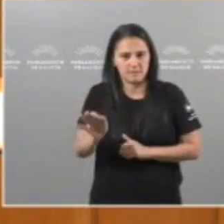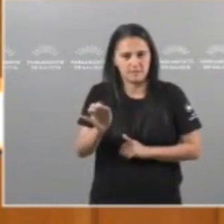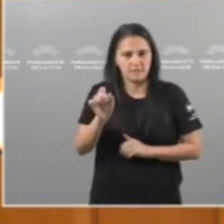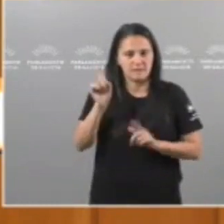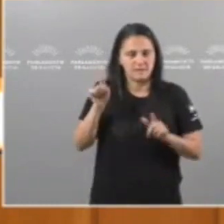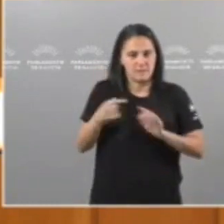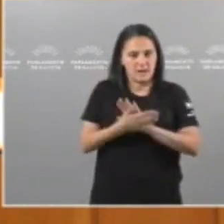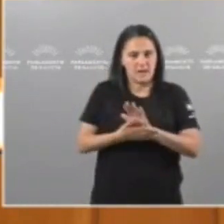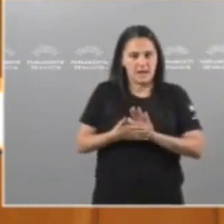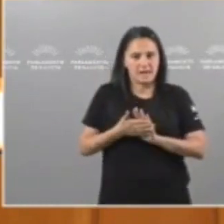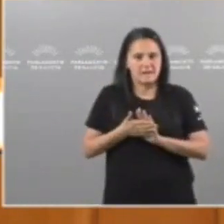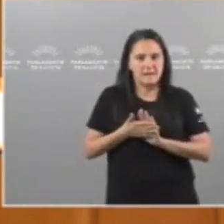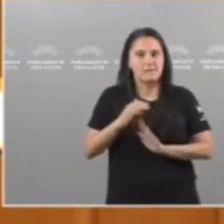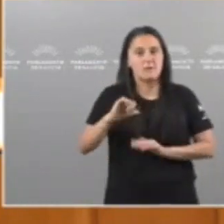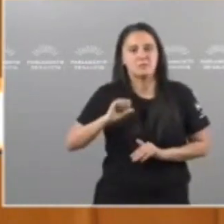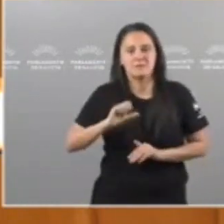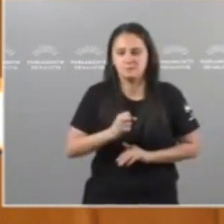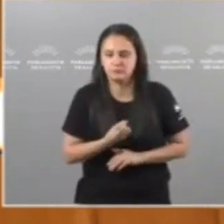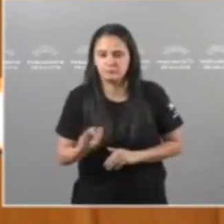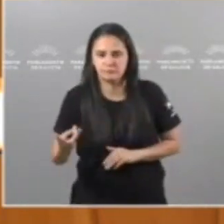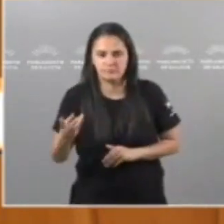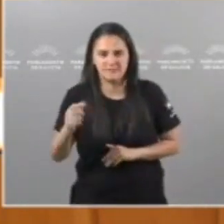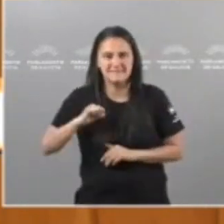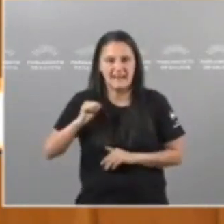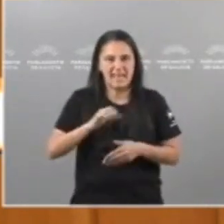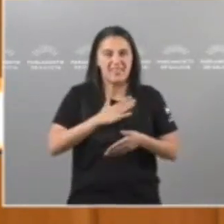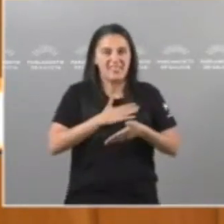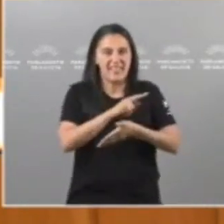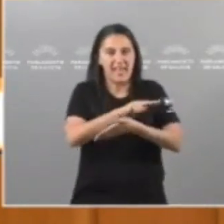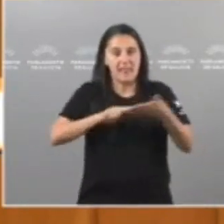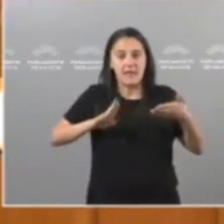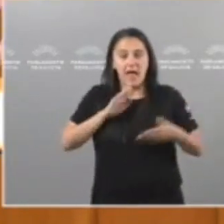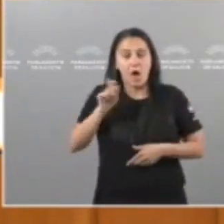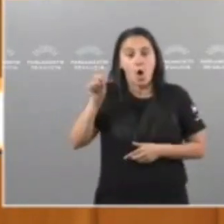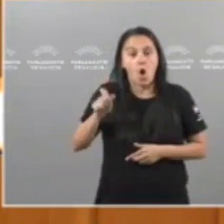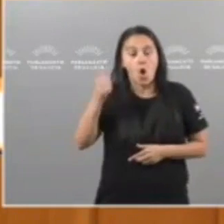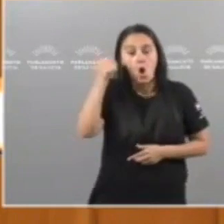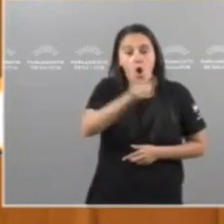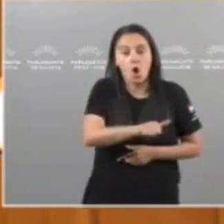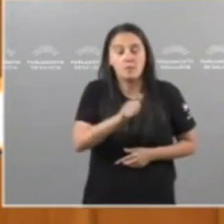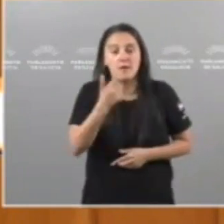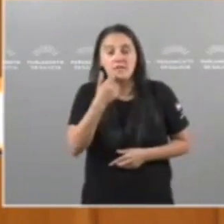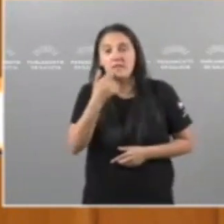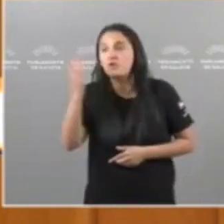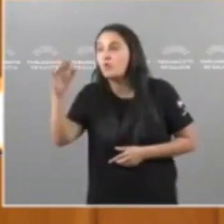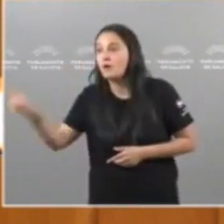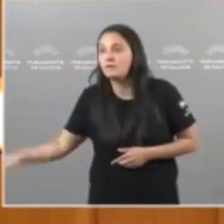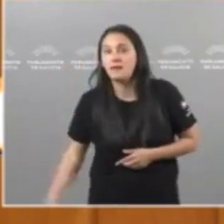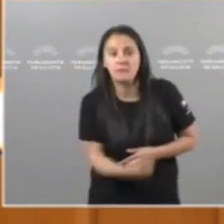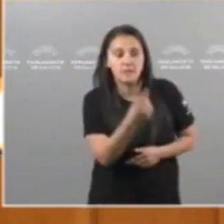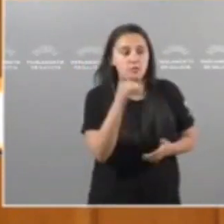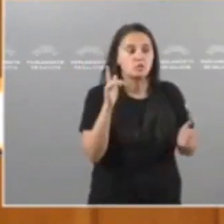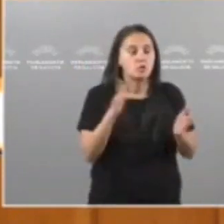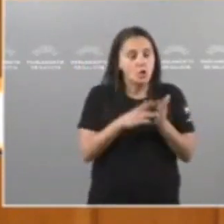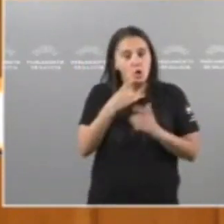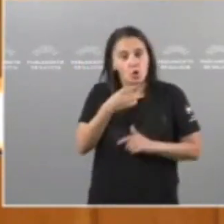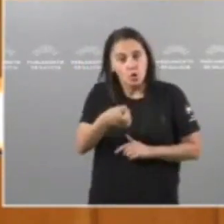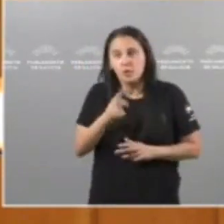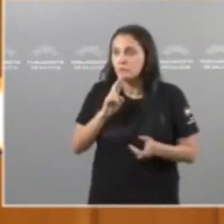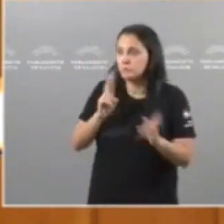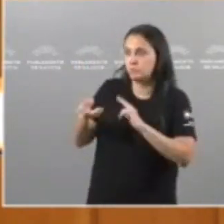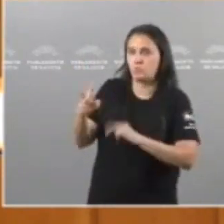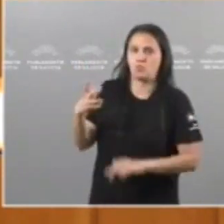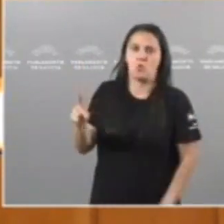estamos falando de hospitais, etcétera, e da sanidade galega. E este home, como usted decía, que non encontrou unha derivación, sí o derivaron e dixo que non